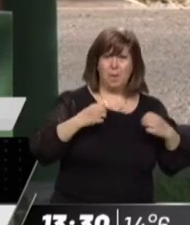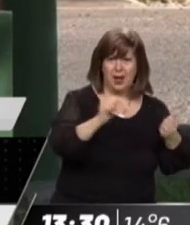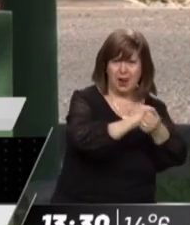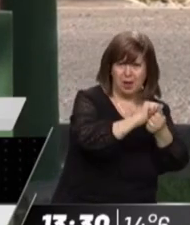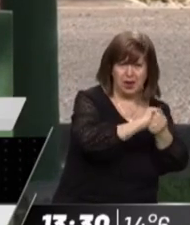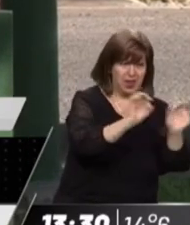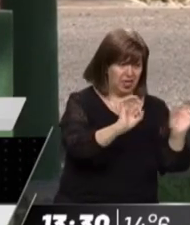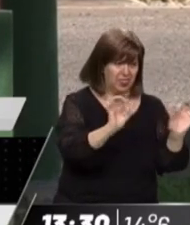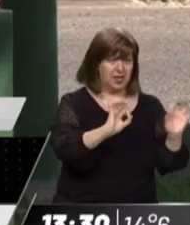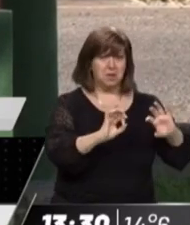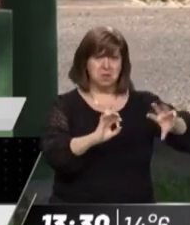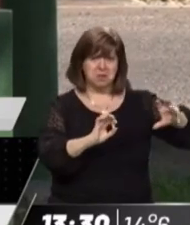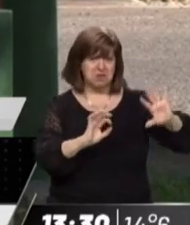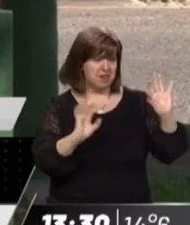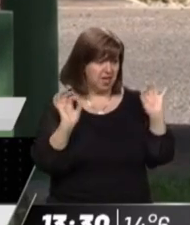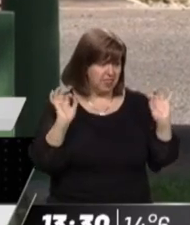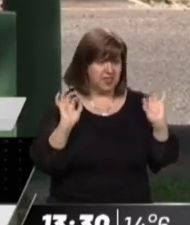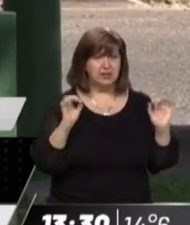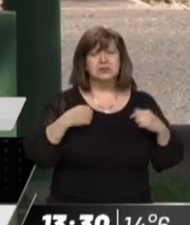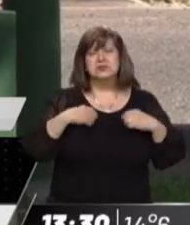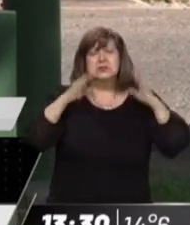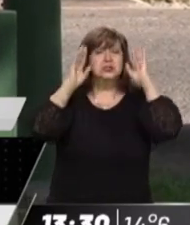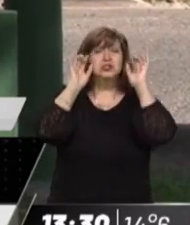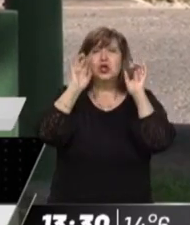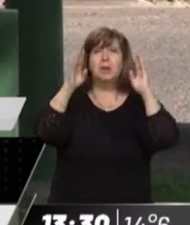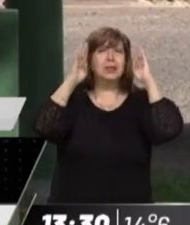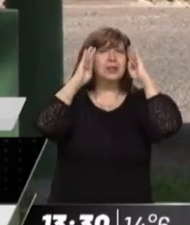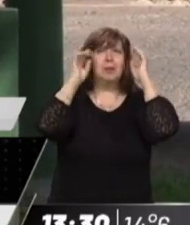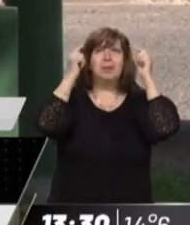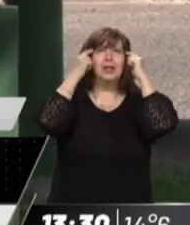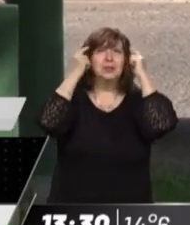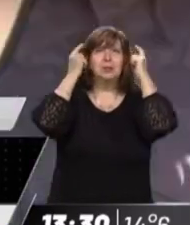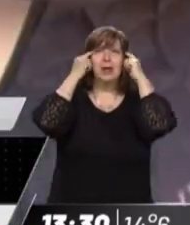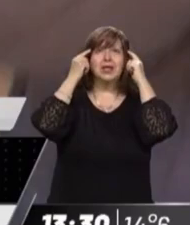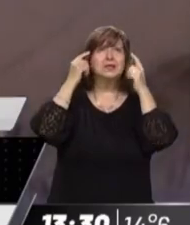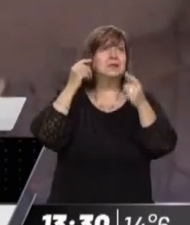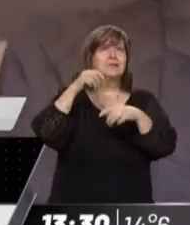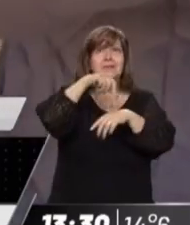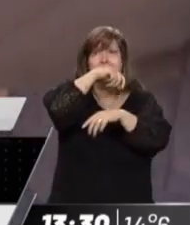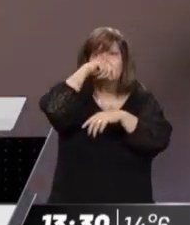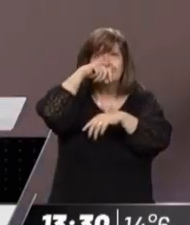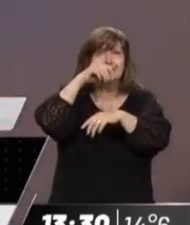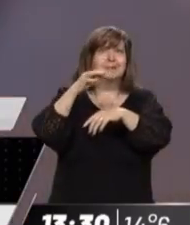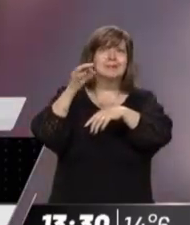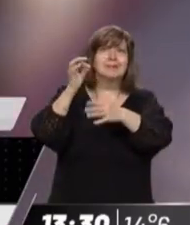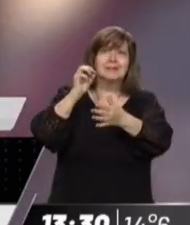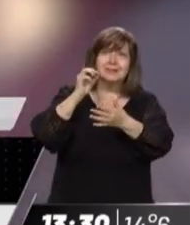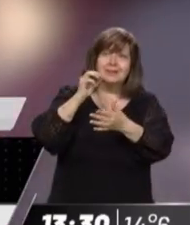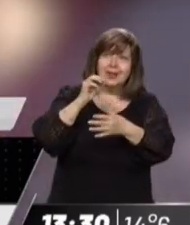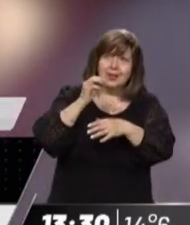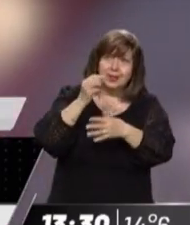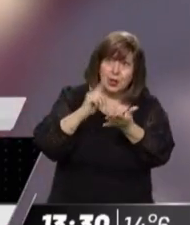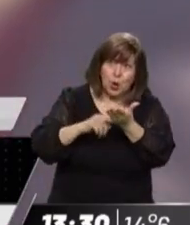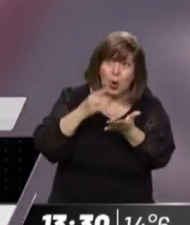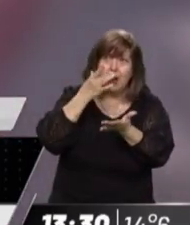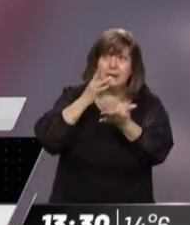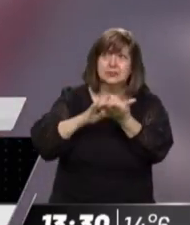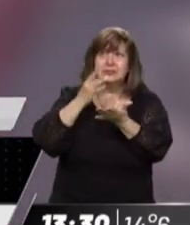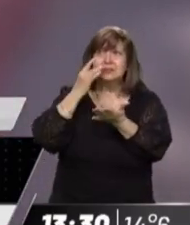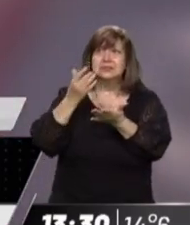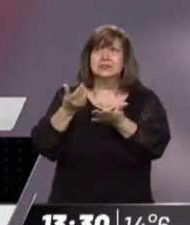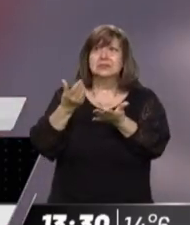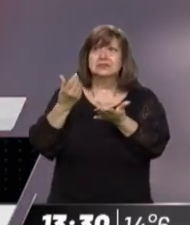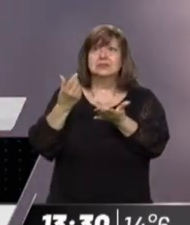ropa, nada. ¿Qué sentías por ellos? Y yo sentía